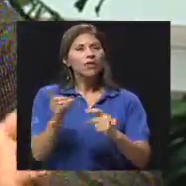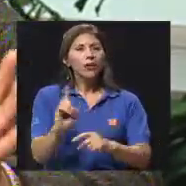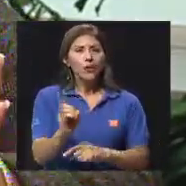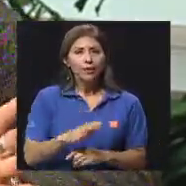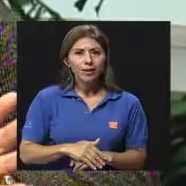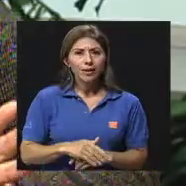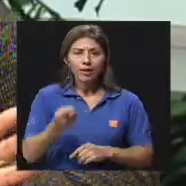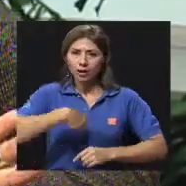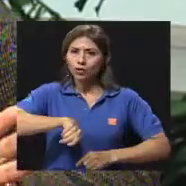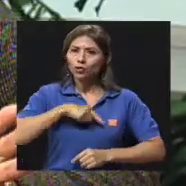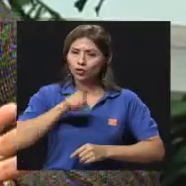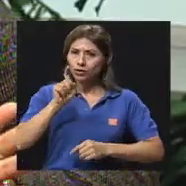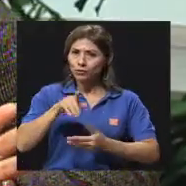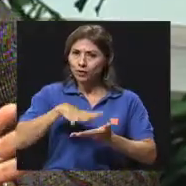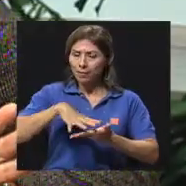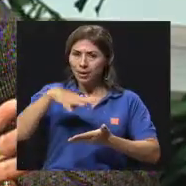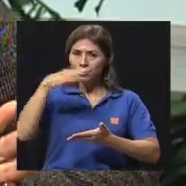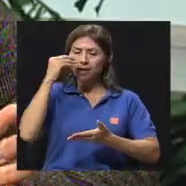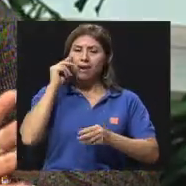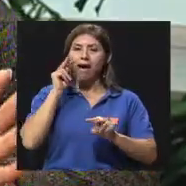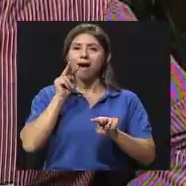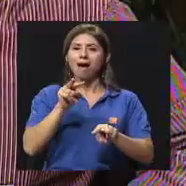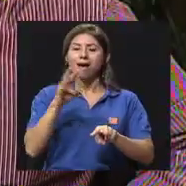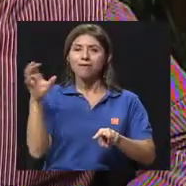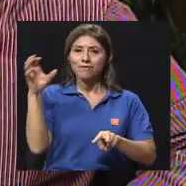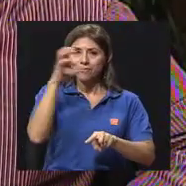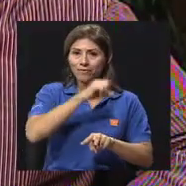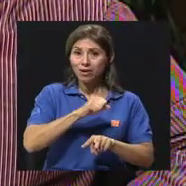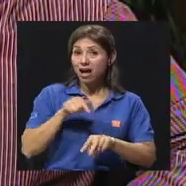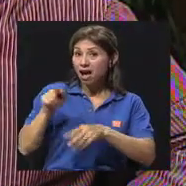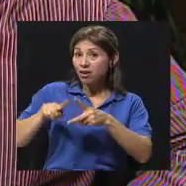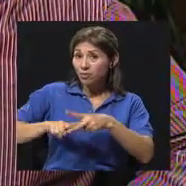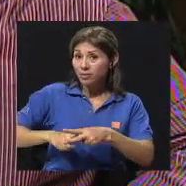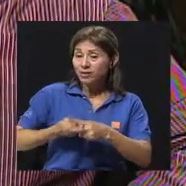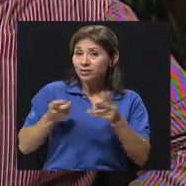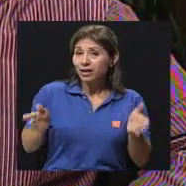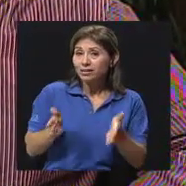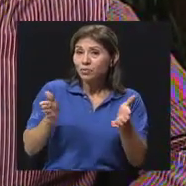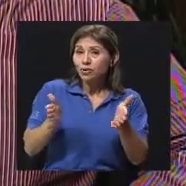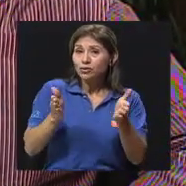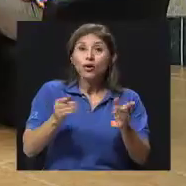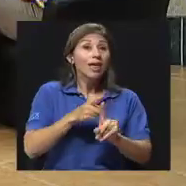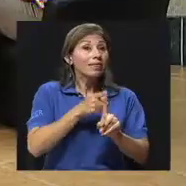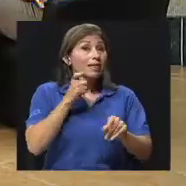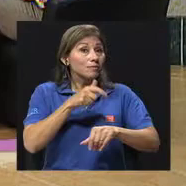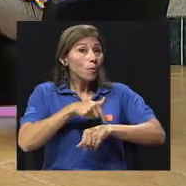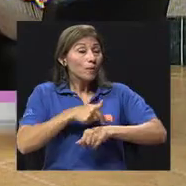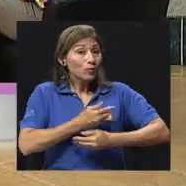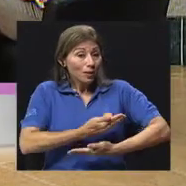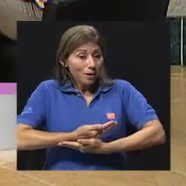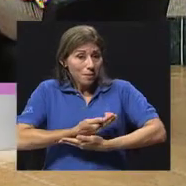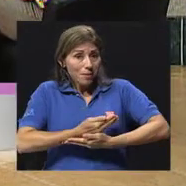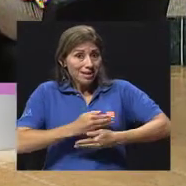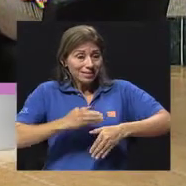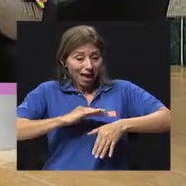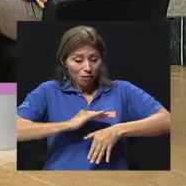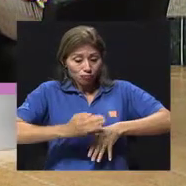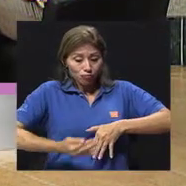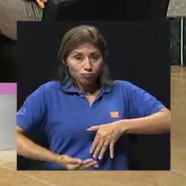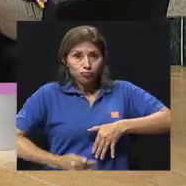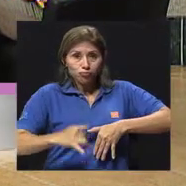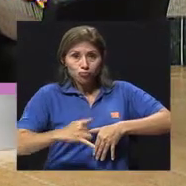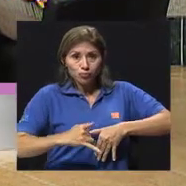que aprender a reconocer a ese niño. Desde ahí comienza ya la estimulación. Desde el vientre de la madre. Cuando ya el niño sale a lo que son